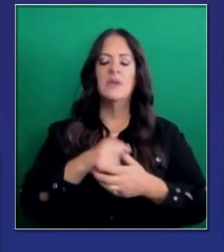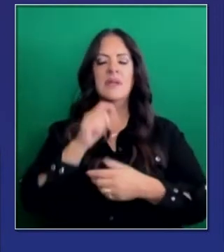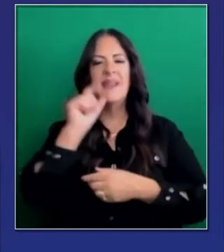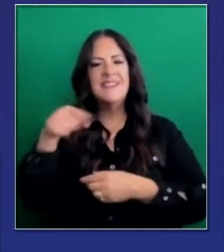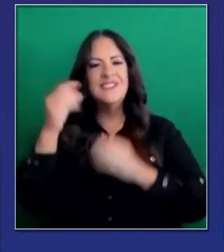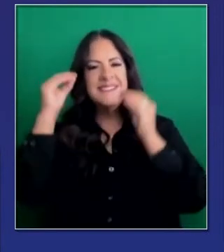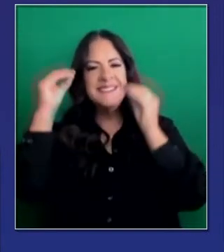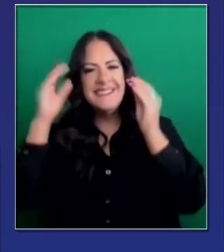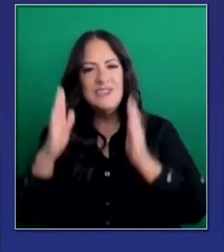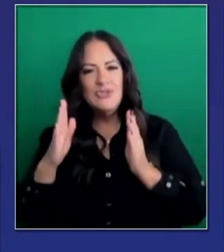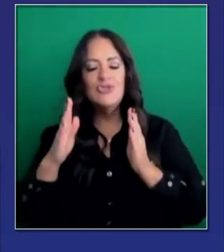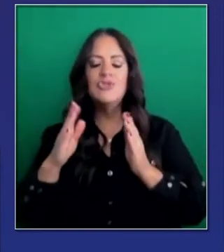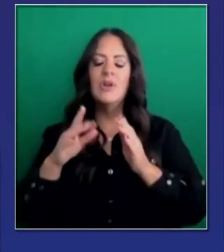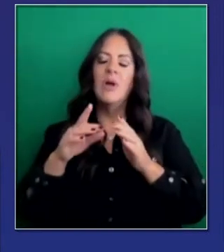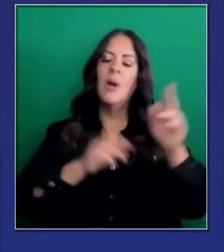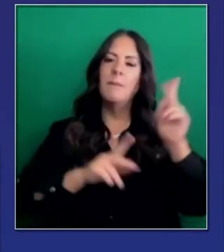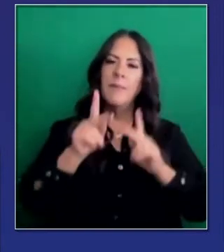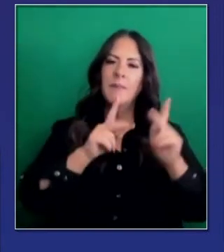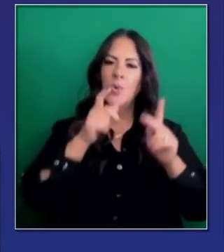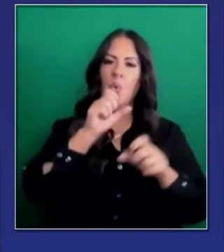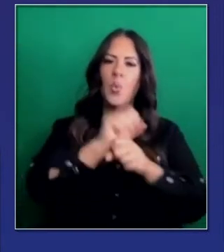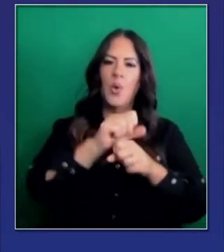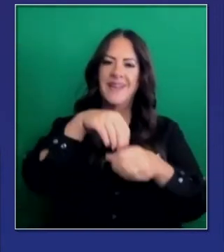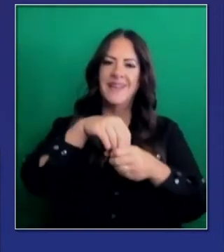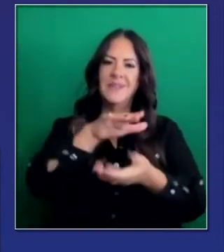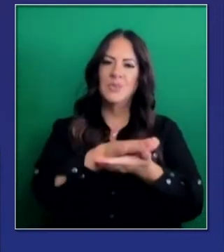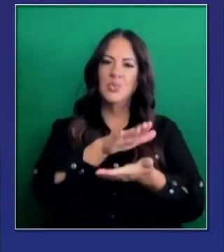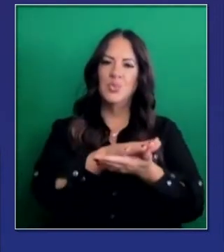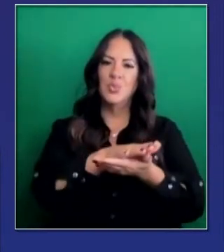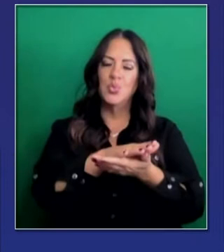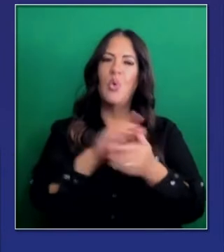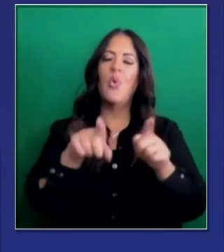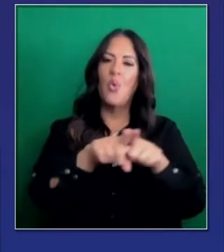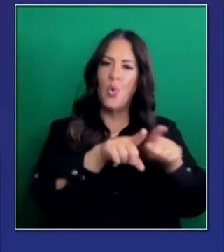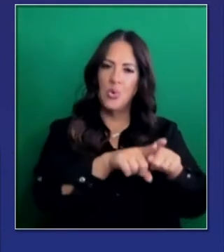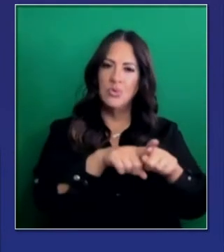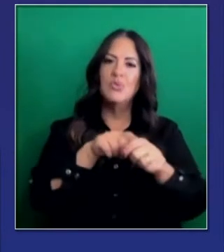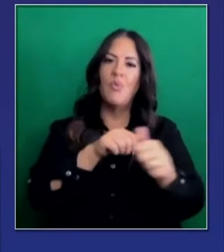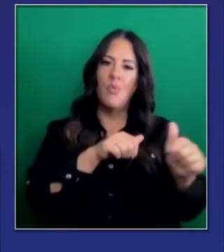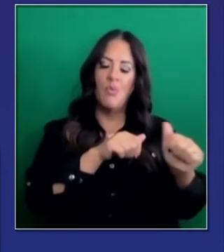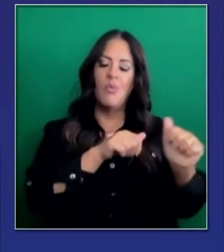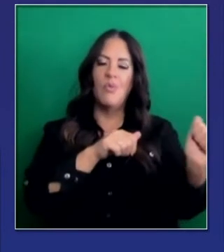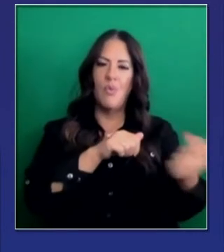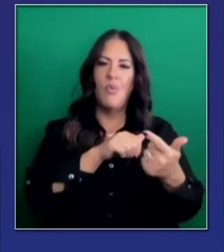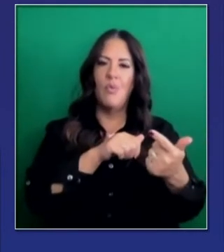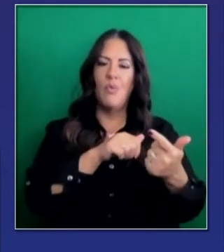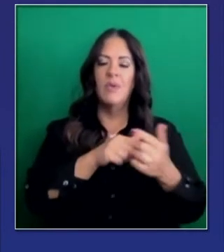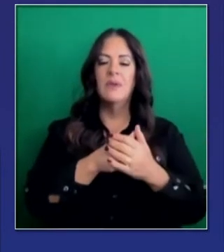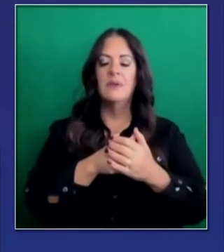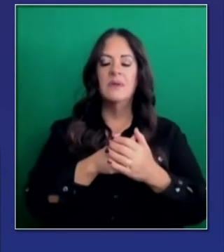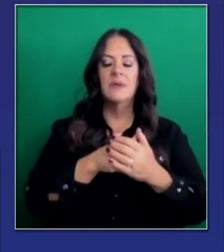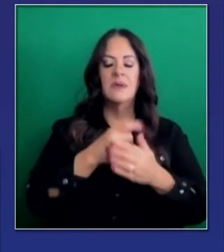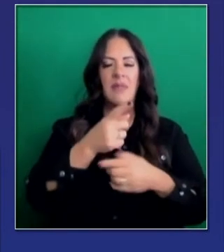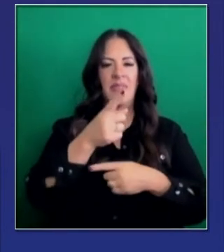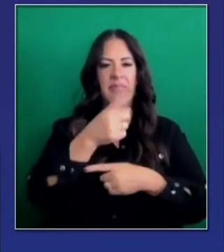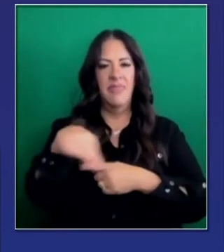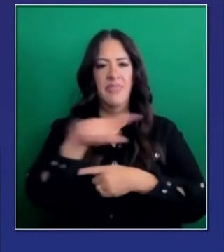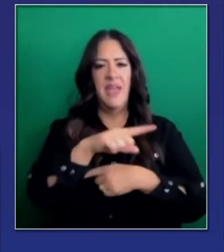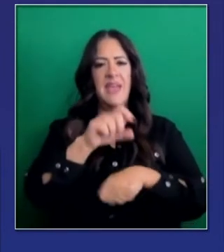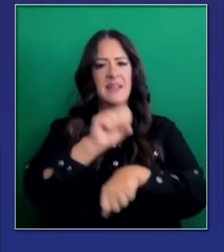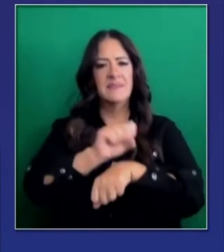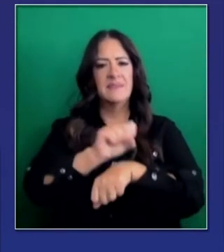esenciales también para asegurarse de que cuidemos las necesidades de los niños de manera segura y ahora